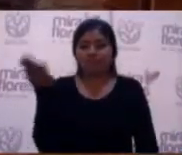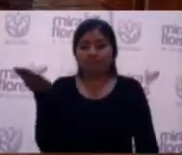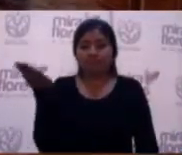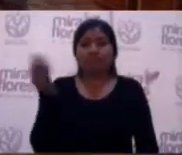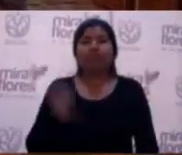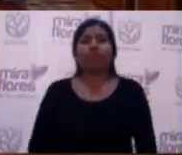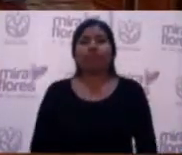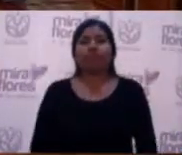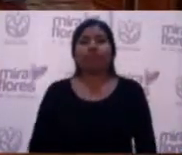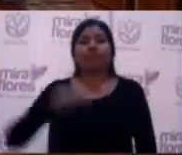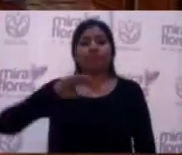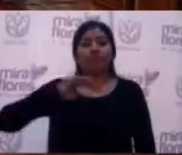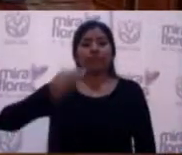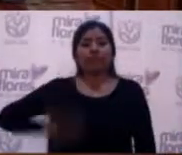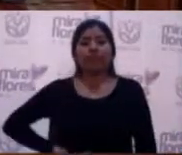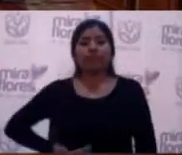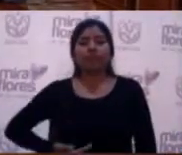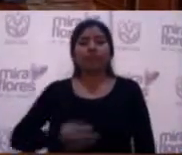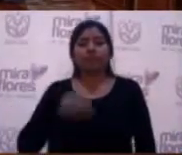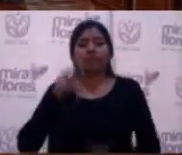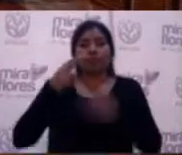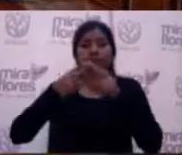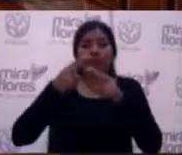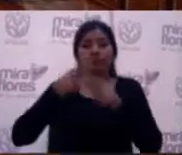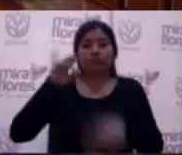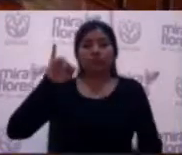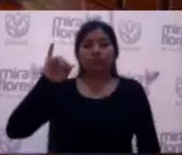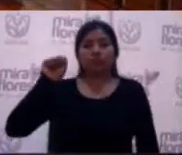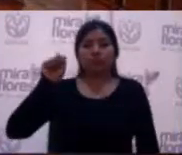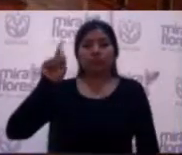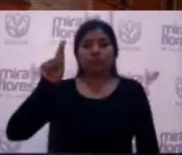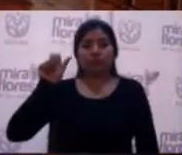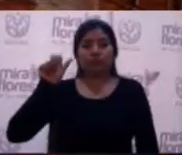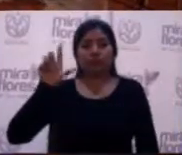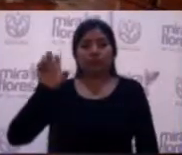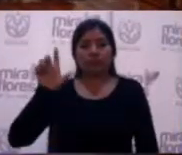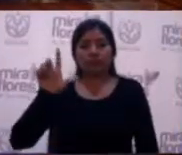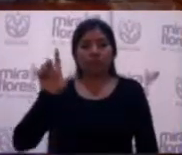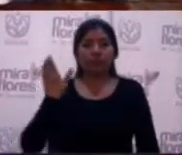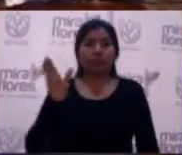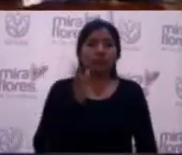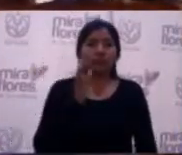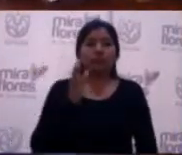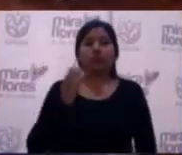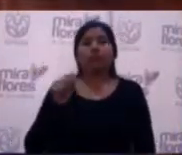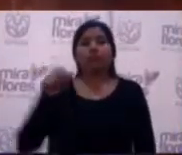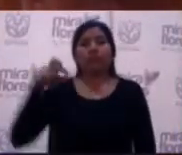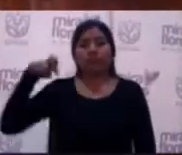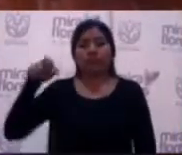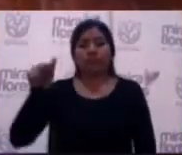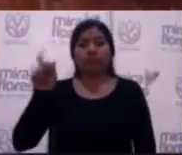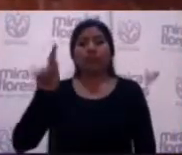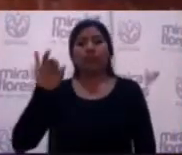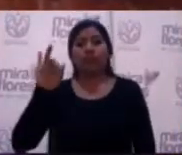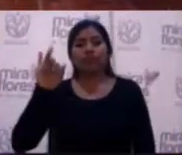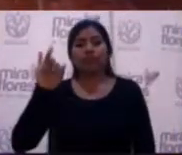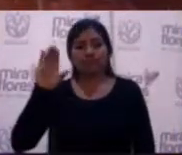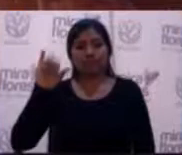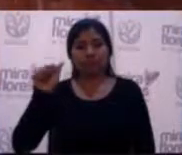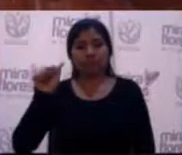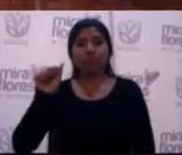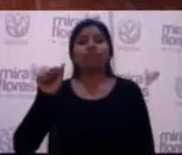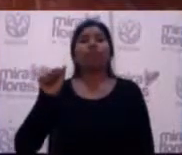Señor Israel Orlando Acuña Wong Coquis. Presente. Señora Patricia María del Río Jiménez de Olavide. Presente. Señora